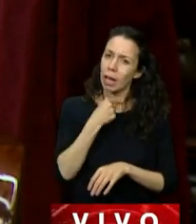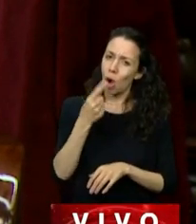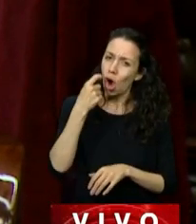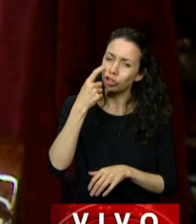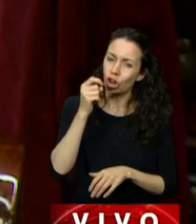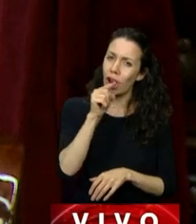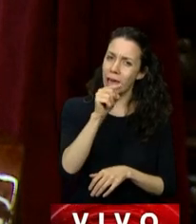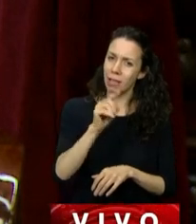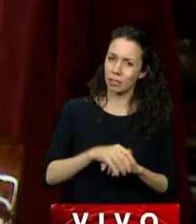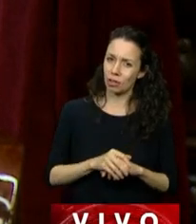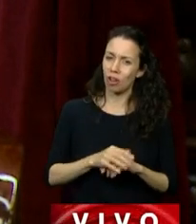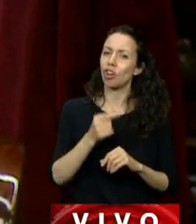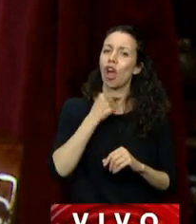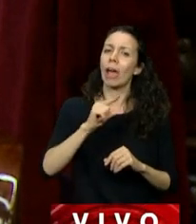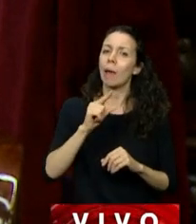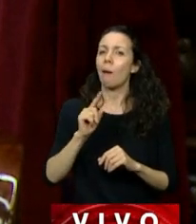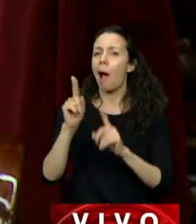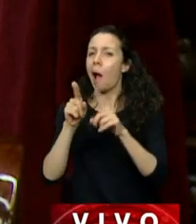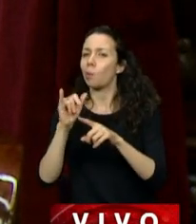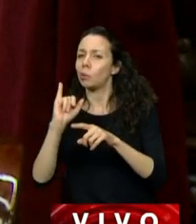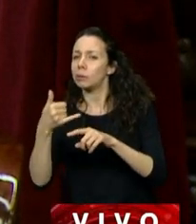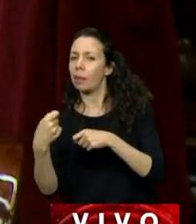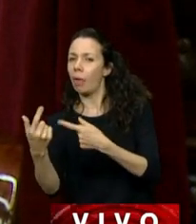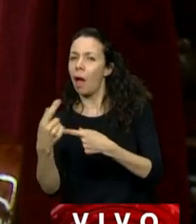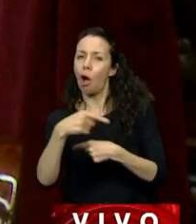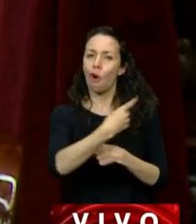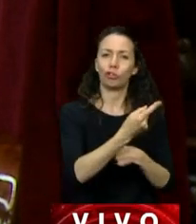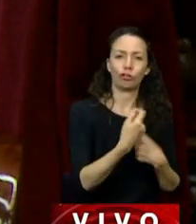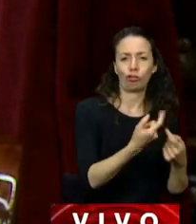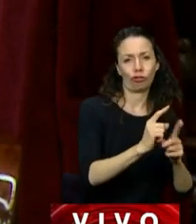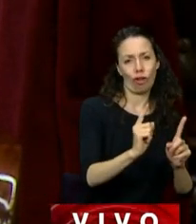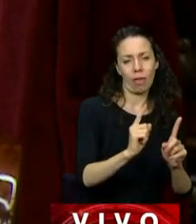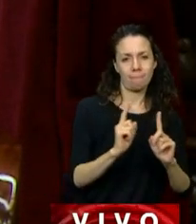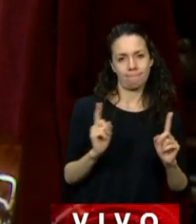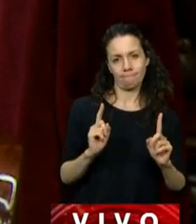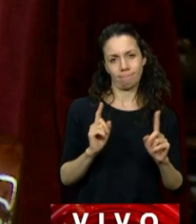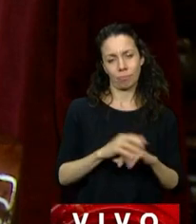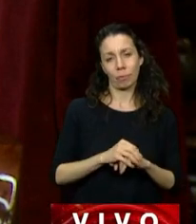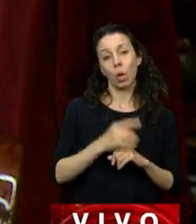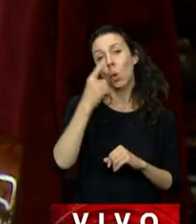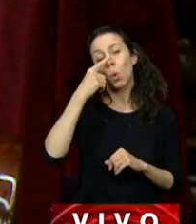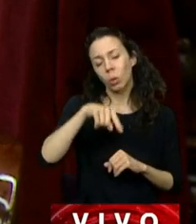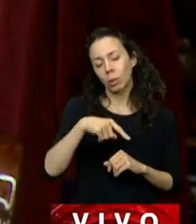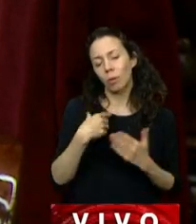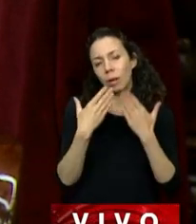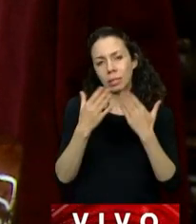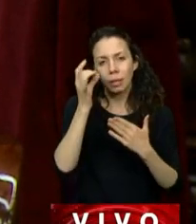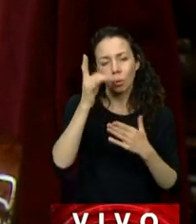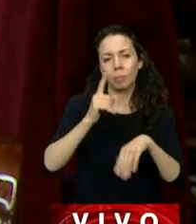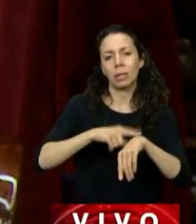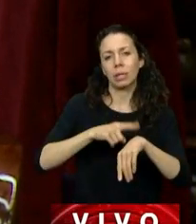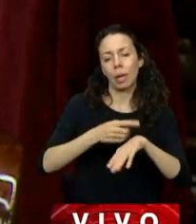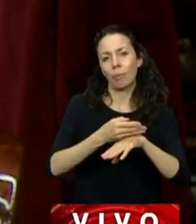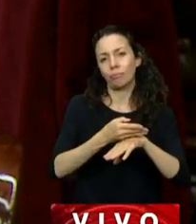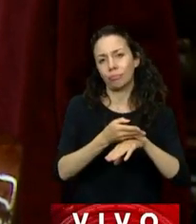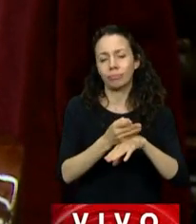criterio de discrecionalidad y arbitrariedad en el deporte. Y para finalizar, señor presidente, gracias por los minutos que me dejó, porque muchos